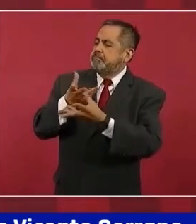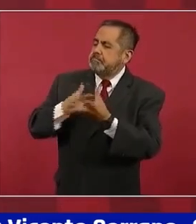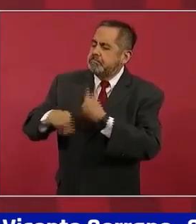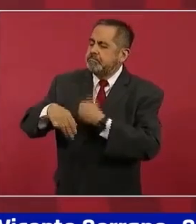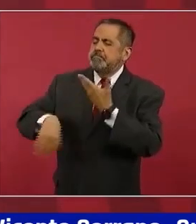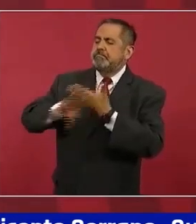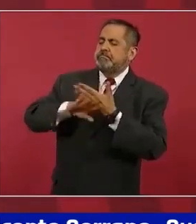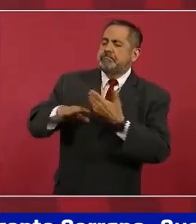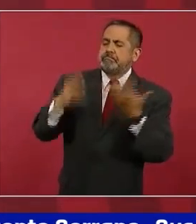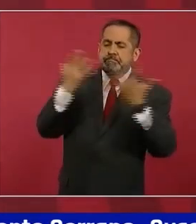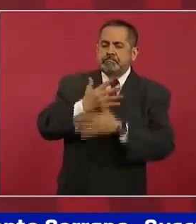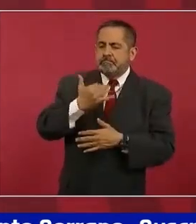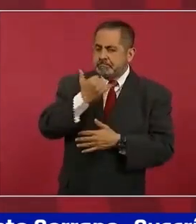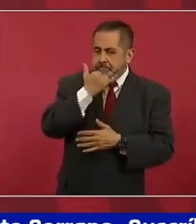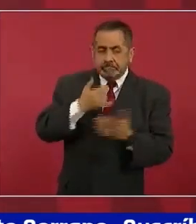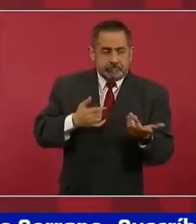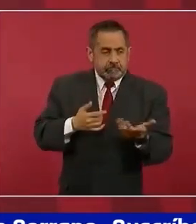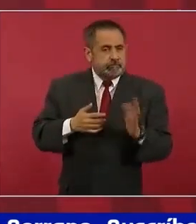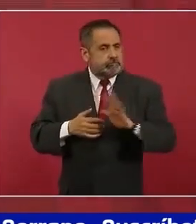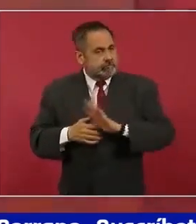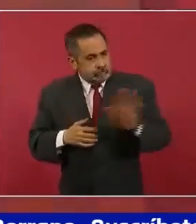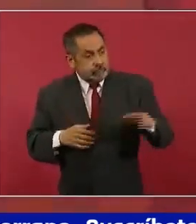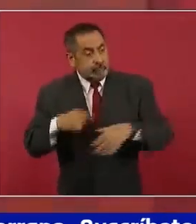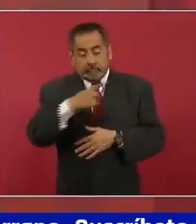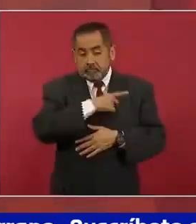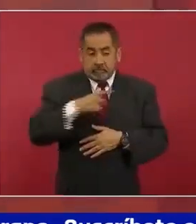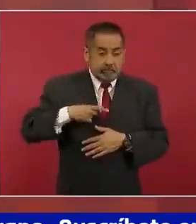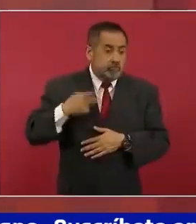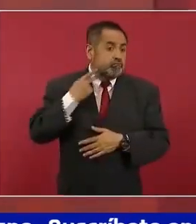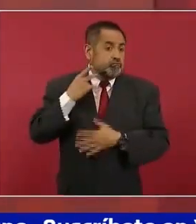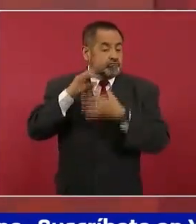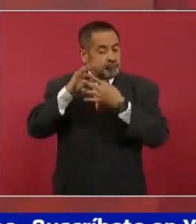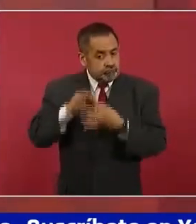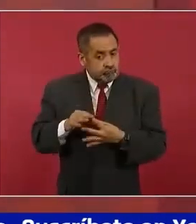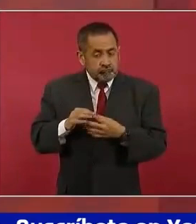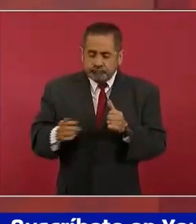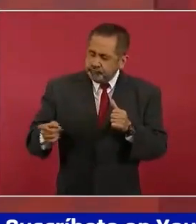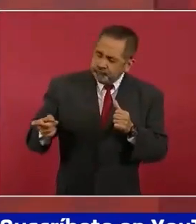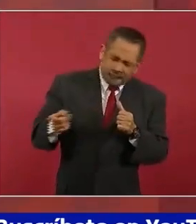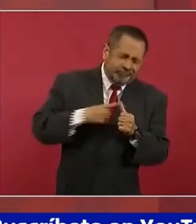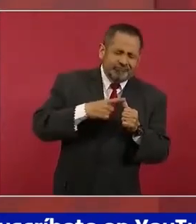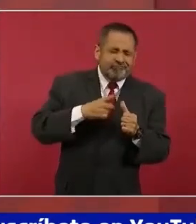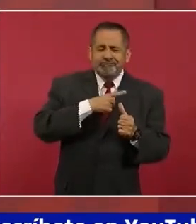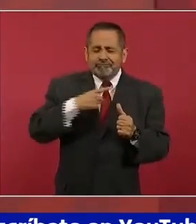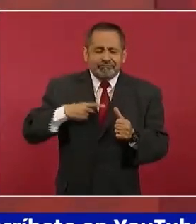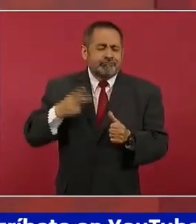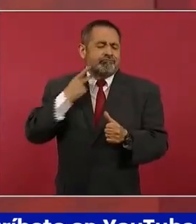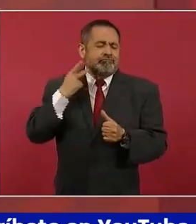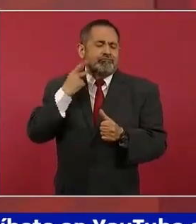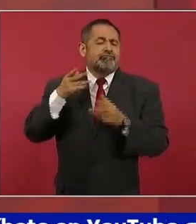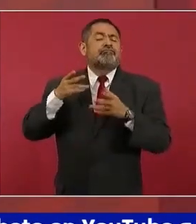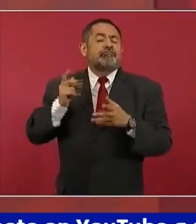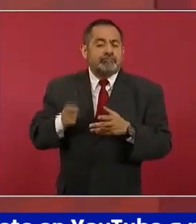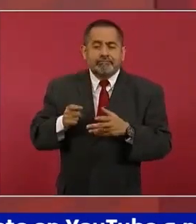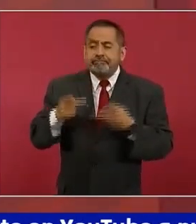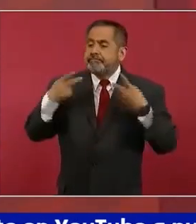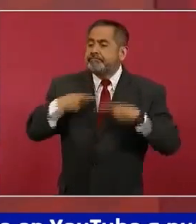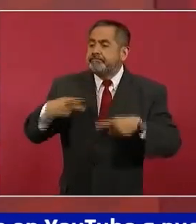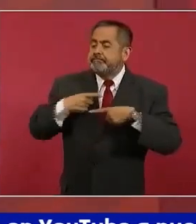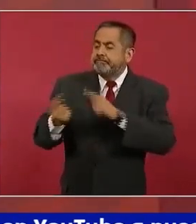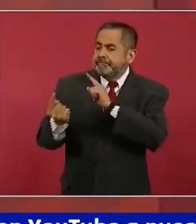Si se dedican al noble oficio de la política, lo primero que tienen que hacer es